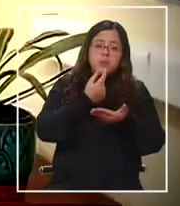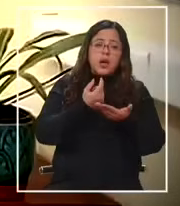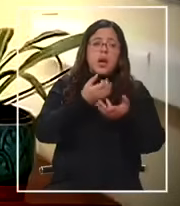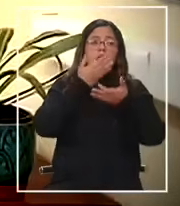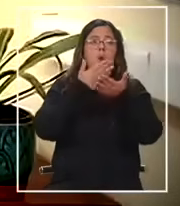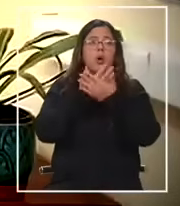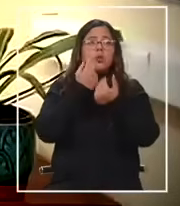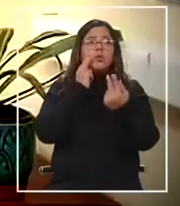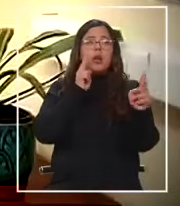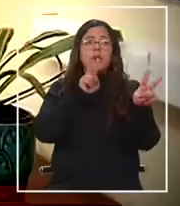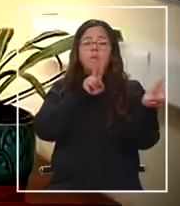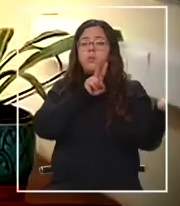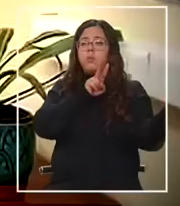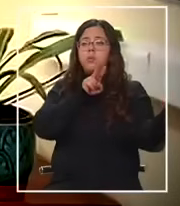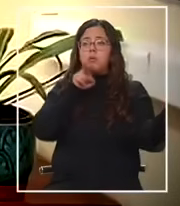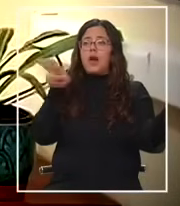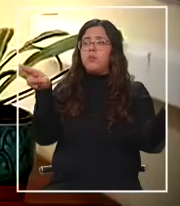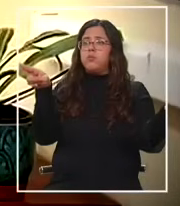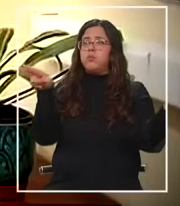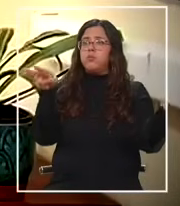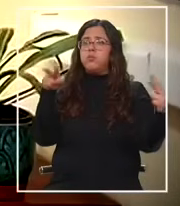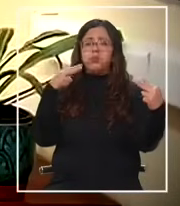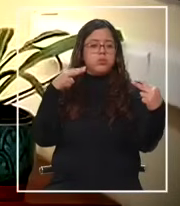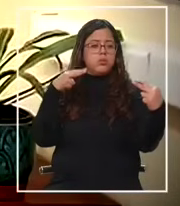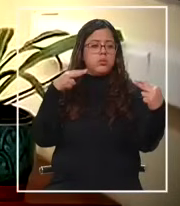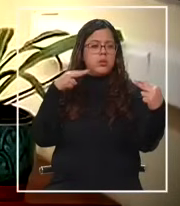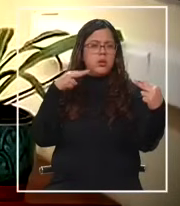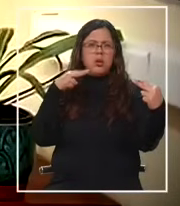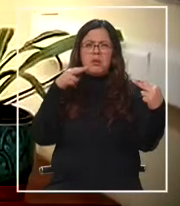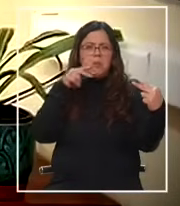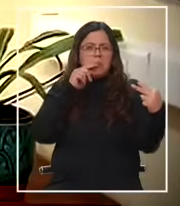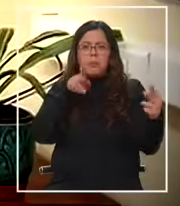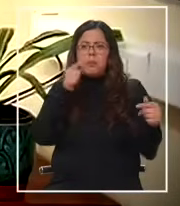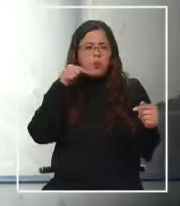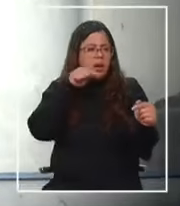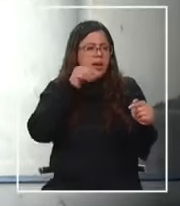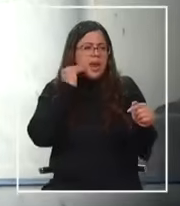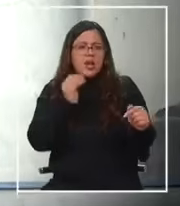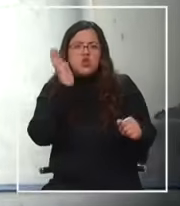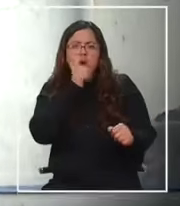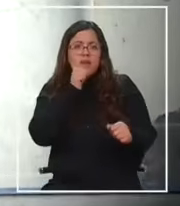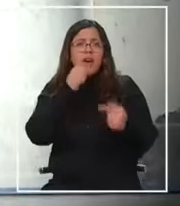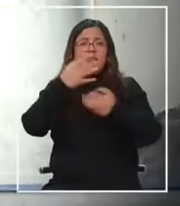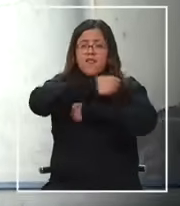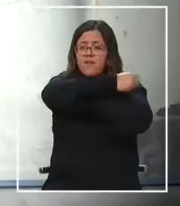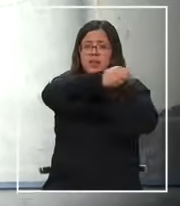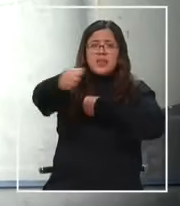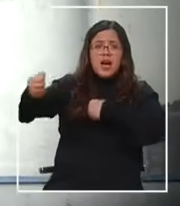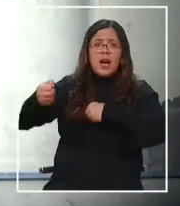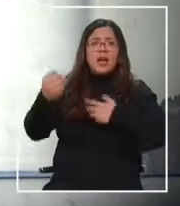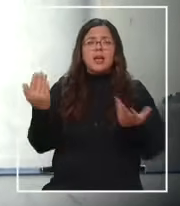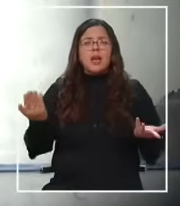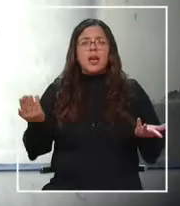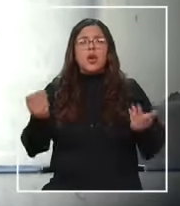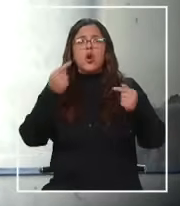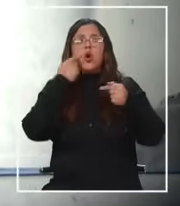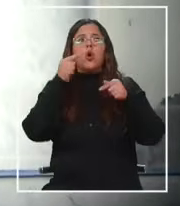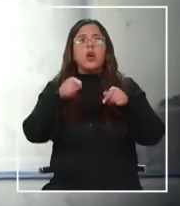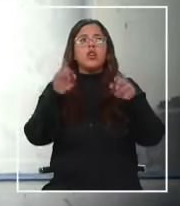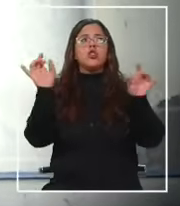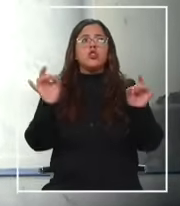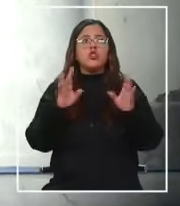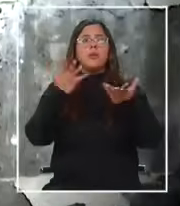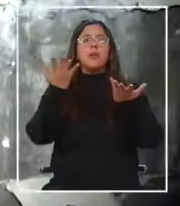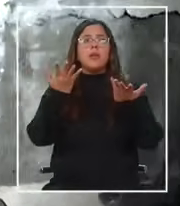dio vuelta, Monty ya no estaba. Asumo entonces que en esto había ventanas. Efectivamente, pero son unas